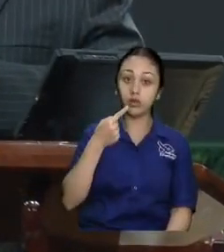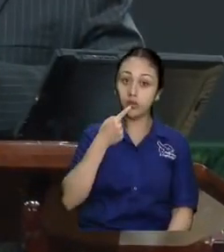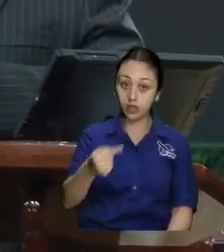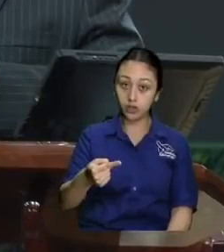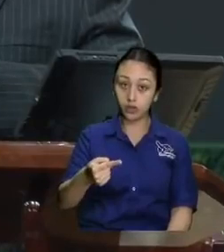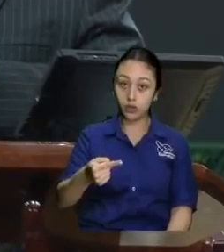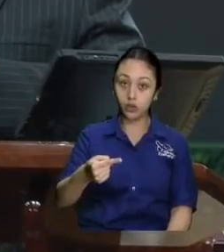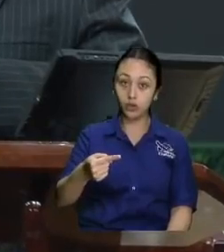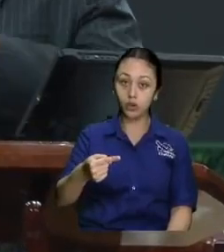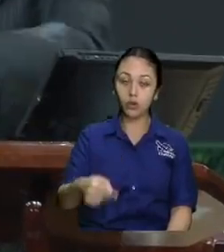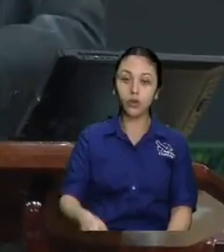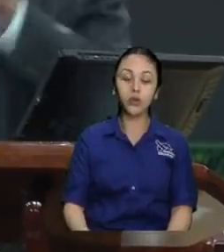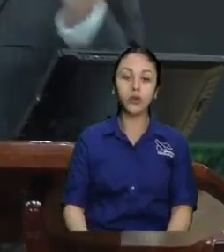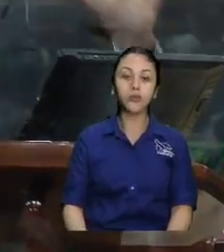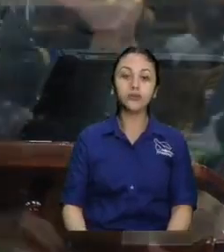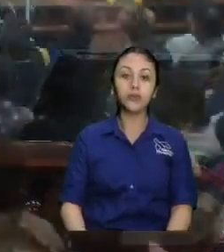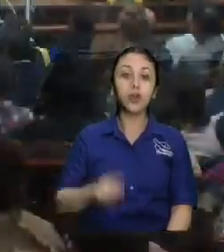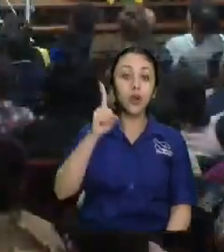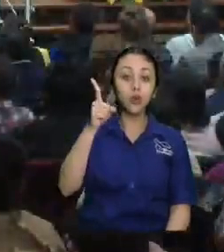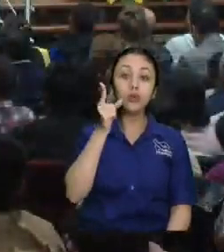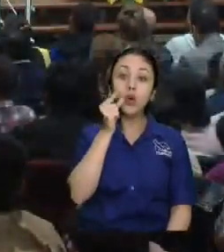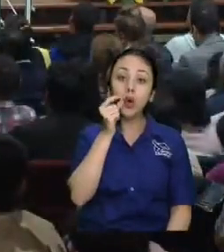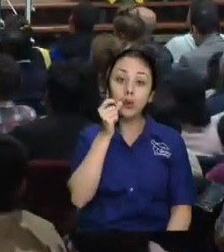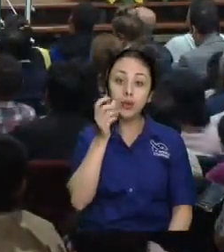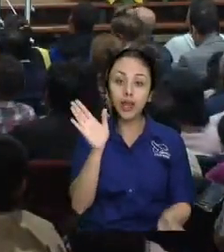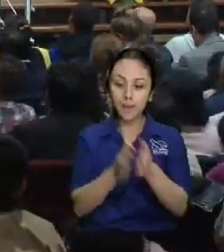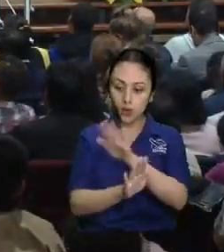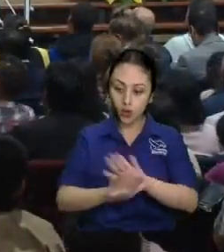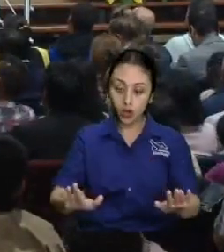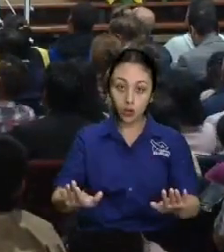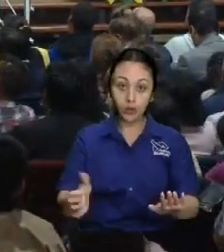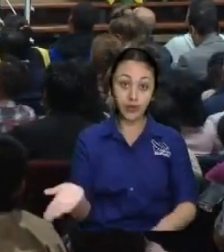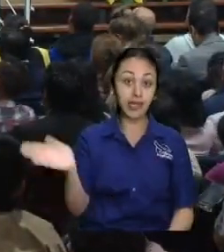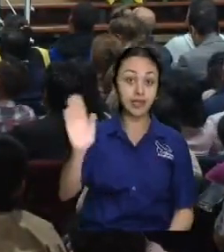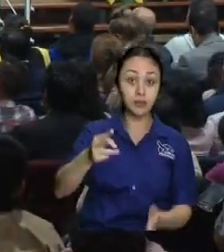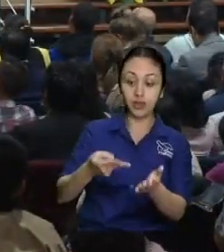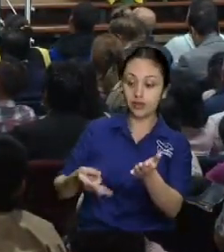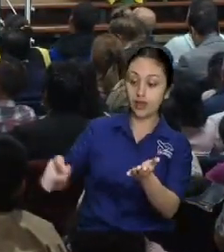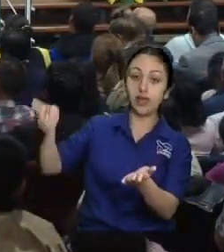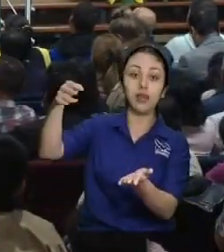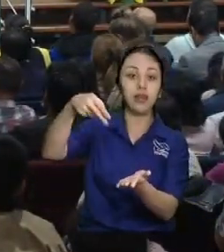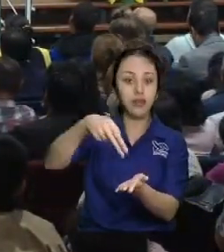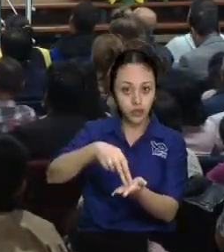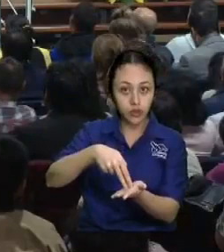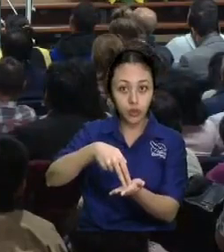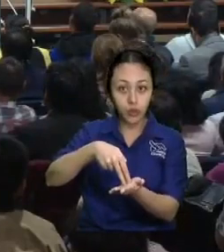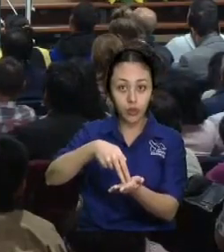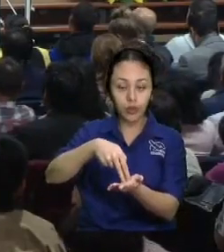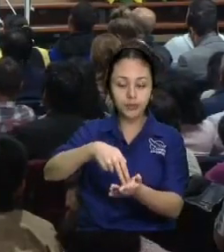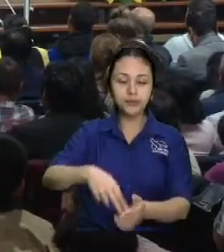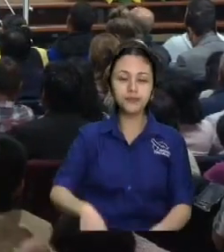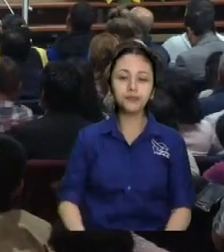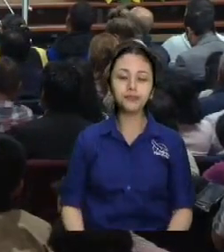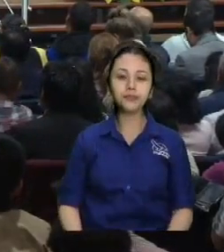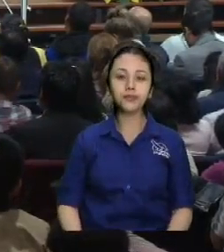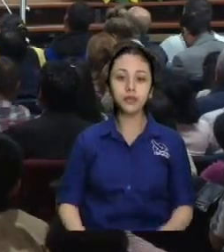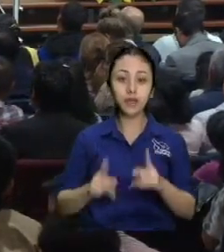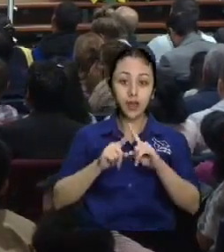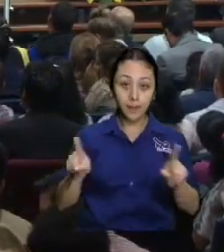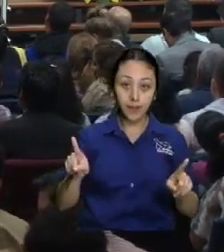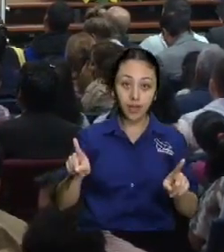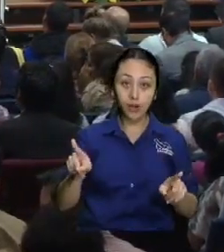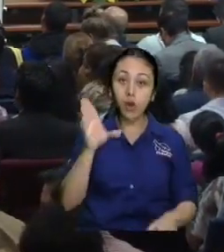y resucitó. Lo otro no lo pudieron ellos pues refrendar, ¿verdad? Pero este era un